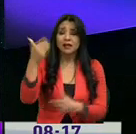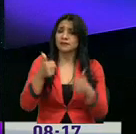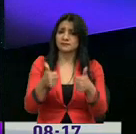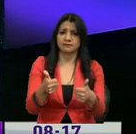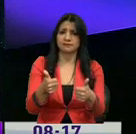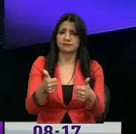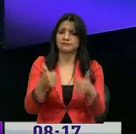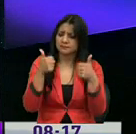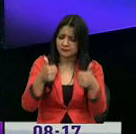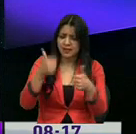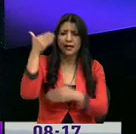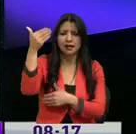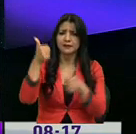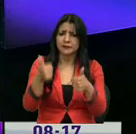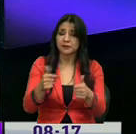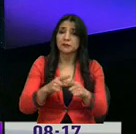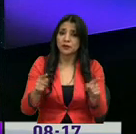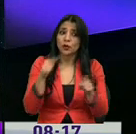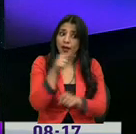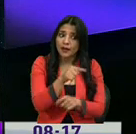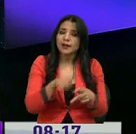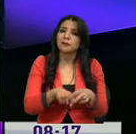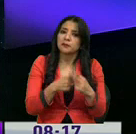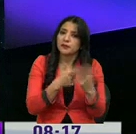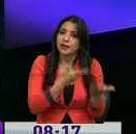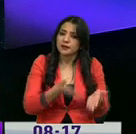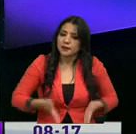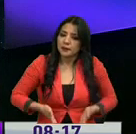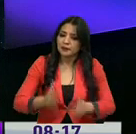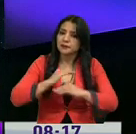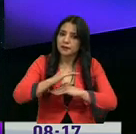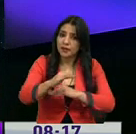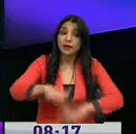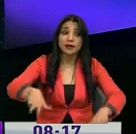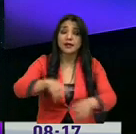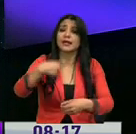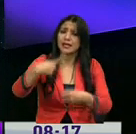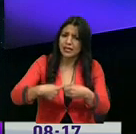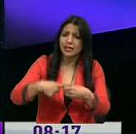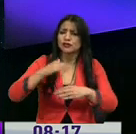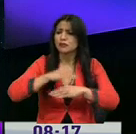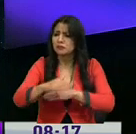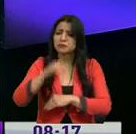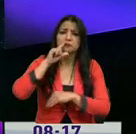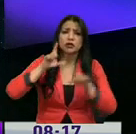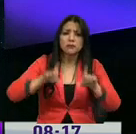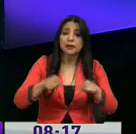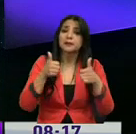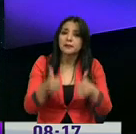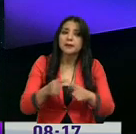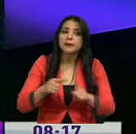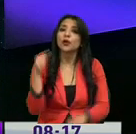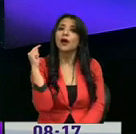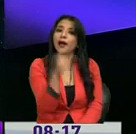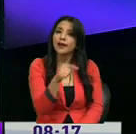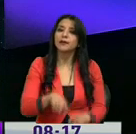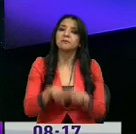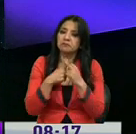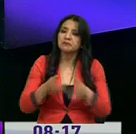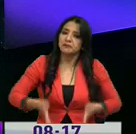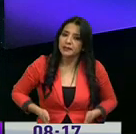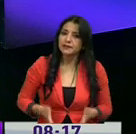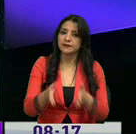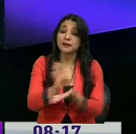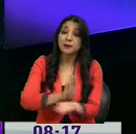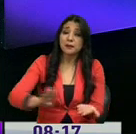bien intencionado. Pero hay que comenzar por ahí, pues. Si hay que repavimentar la ciudad, pongamos pico y placa. Ahí hay que comenzar.